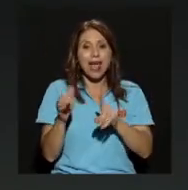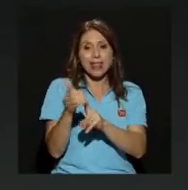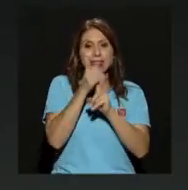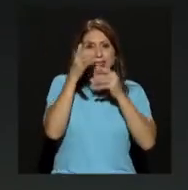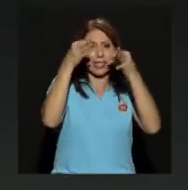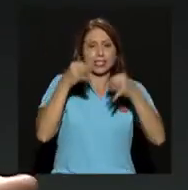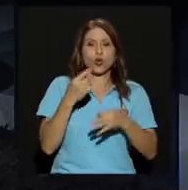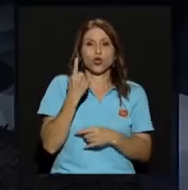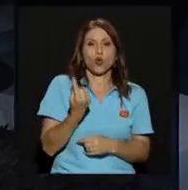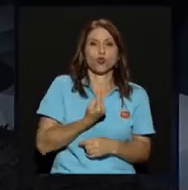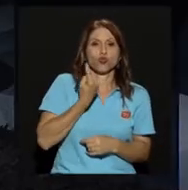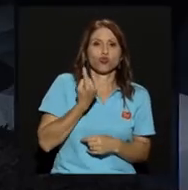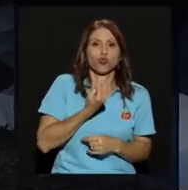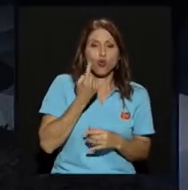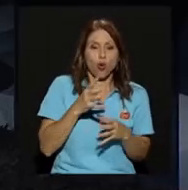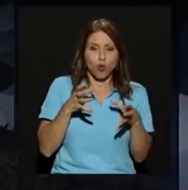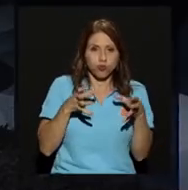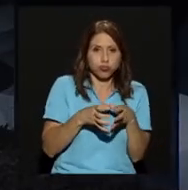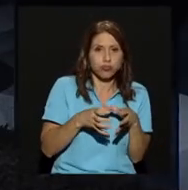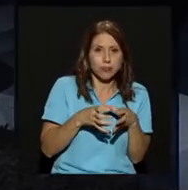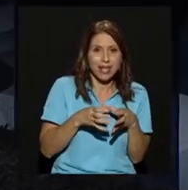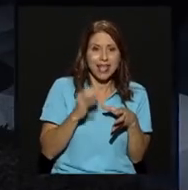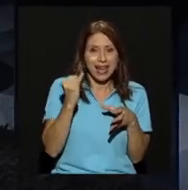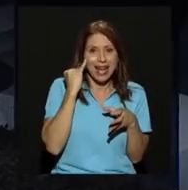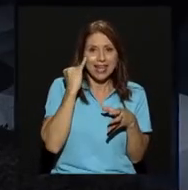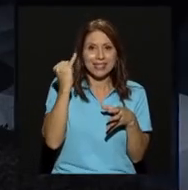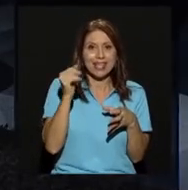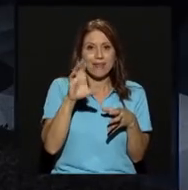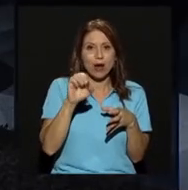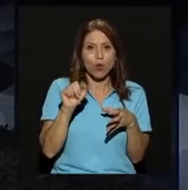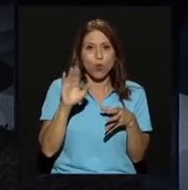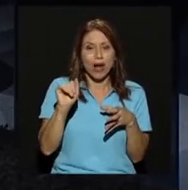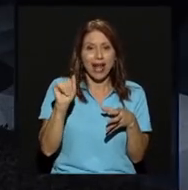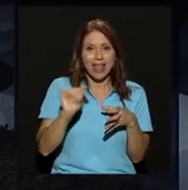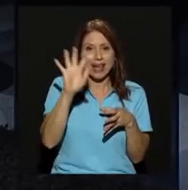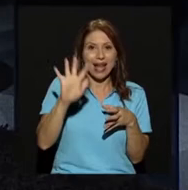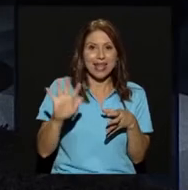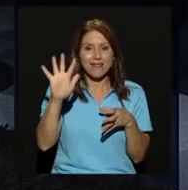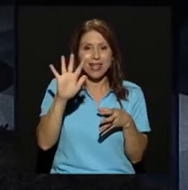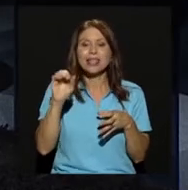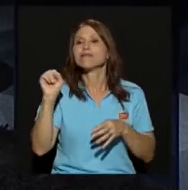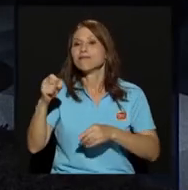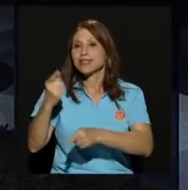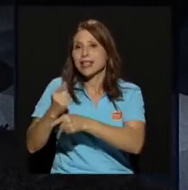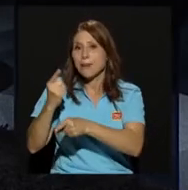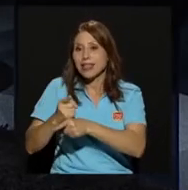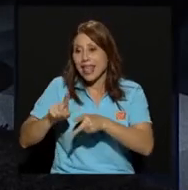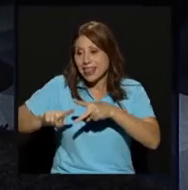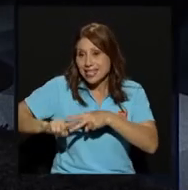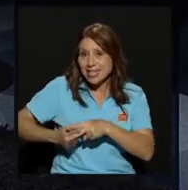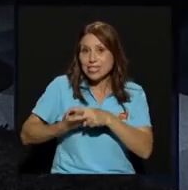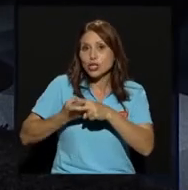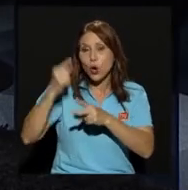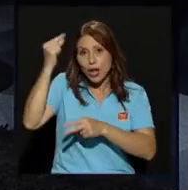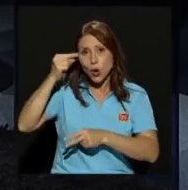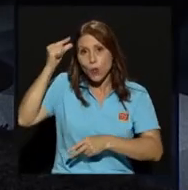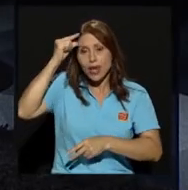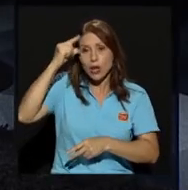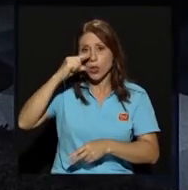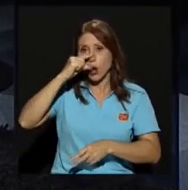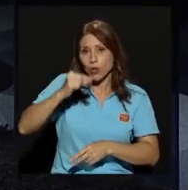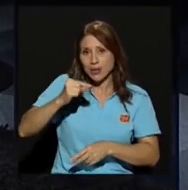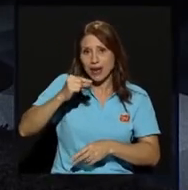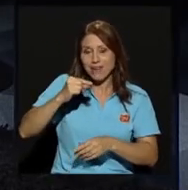de llevar y por esa razón desde que inició el gobierno de josé maría figueres en el